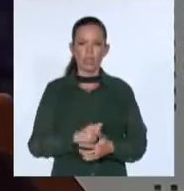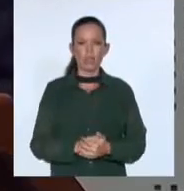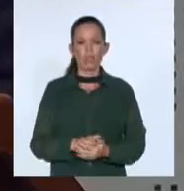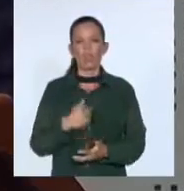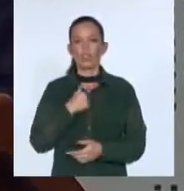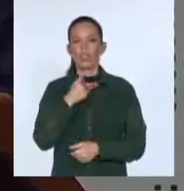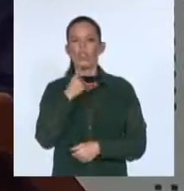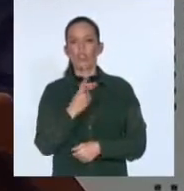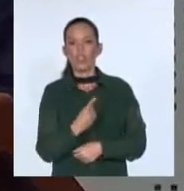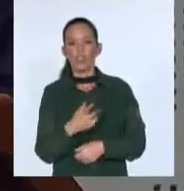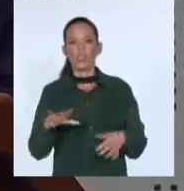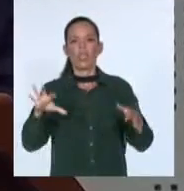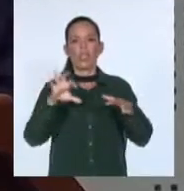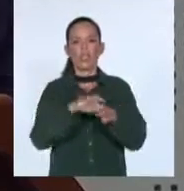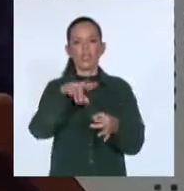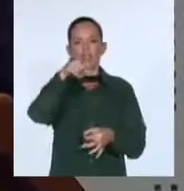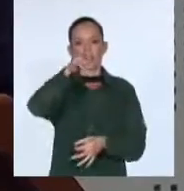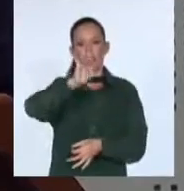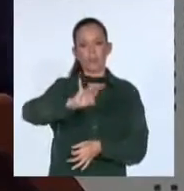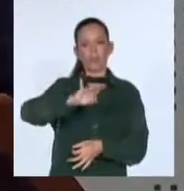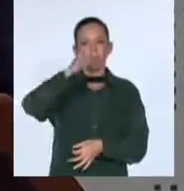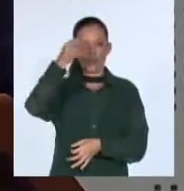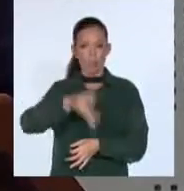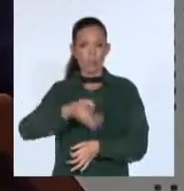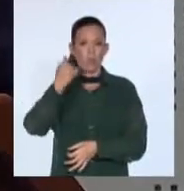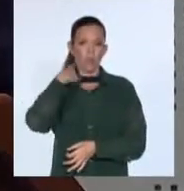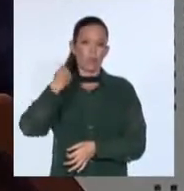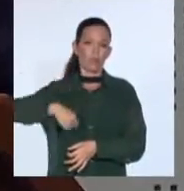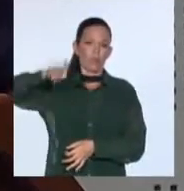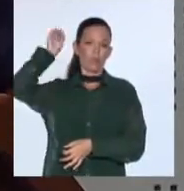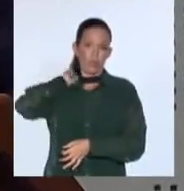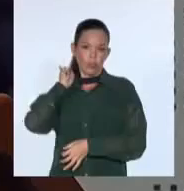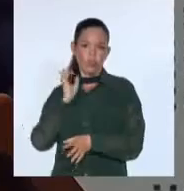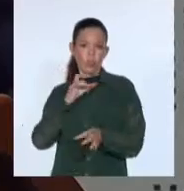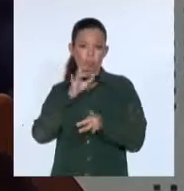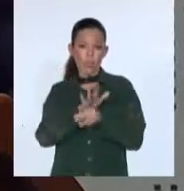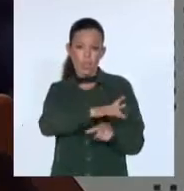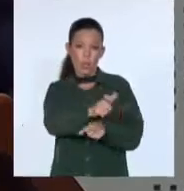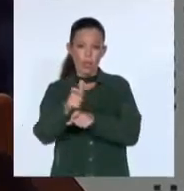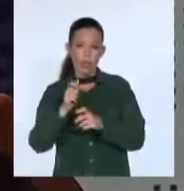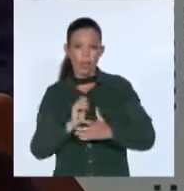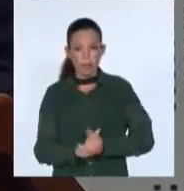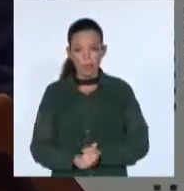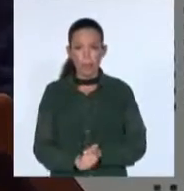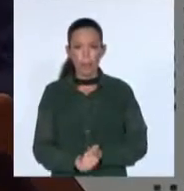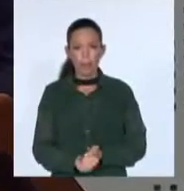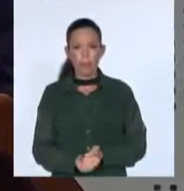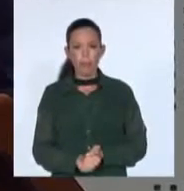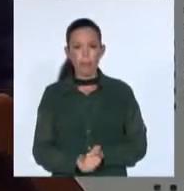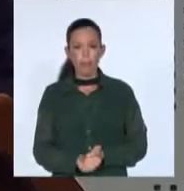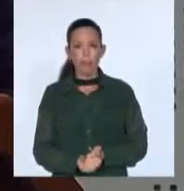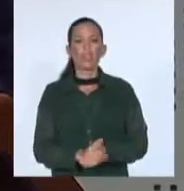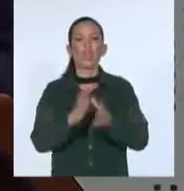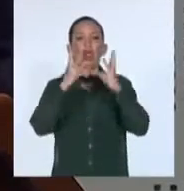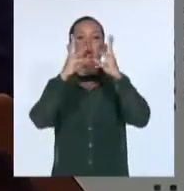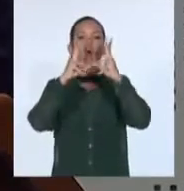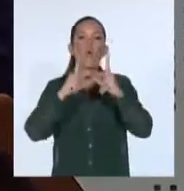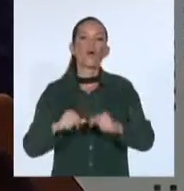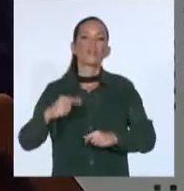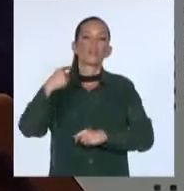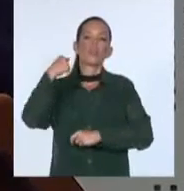Múnich hace un año, cuando la guerra recién empezaba. ¿Cuánto tiempo más vamos